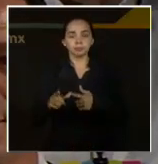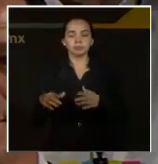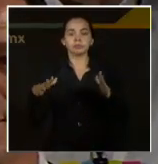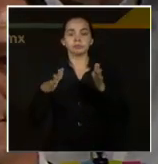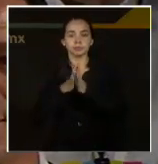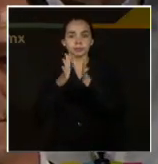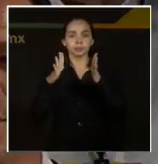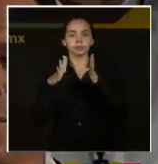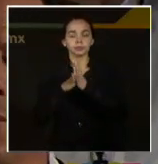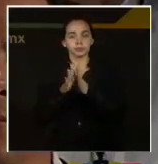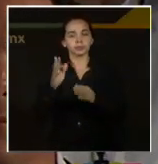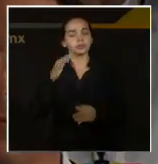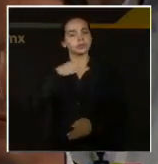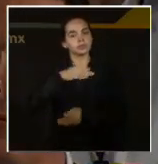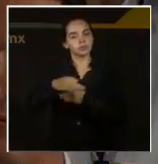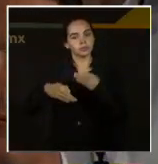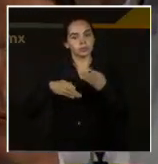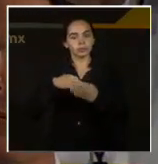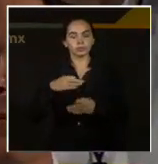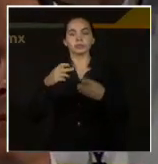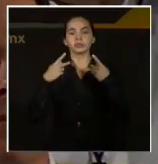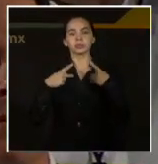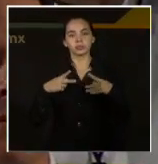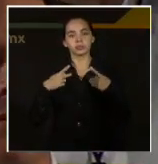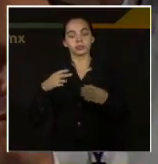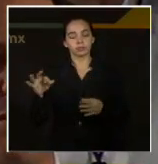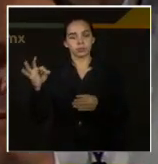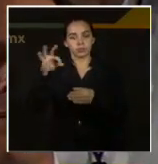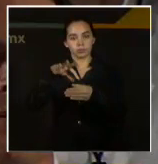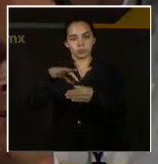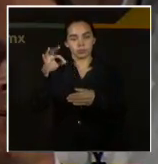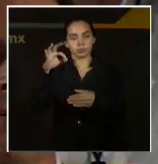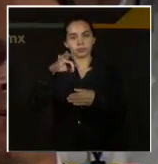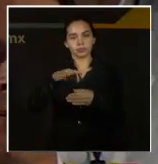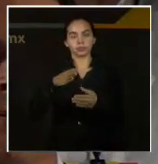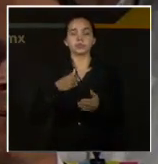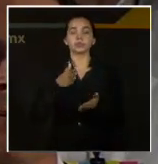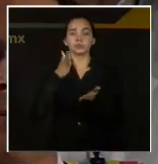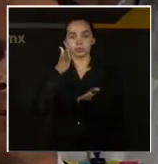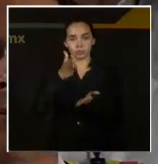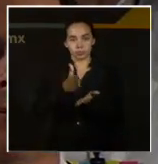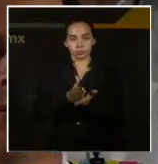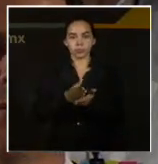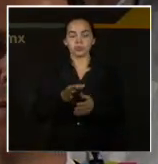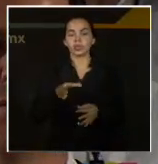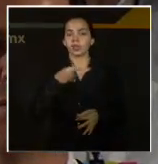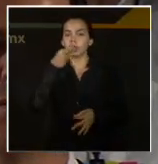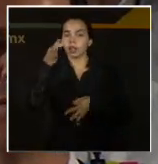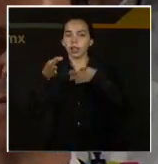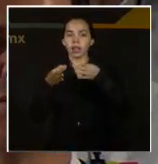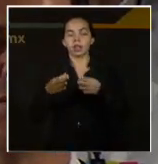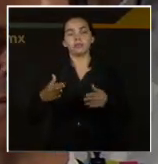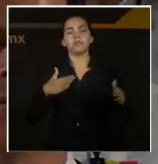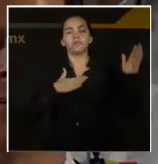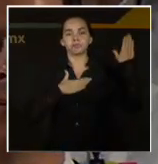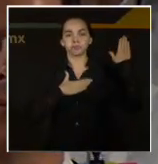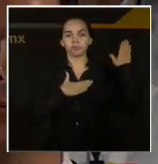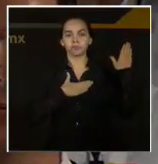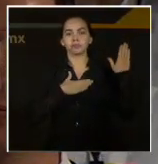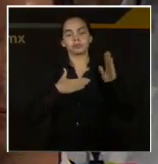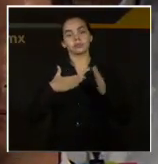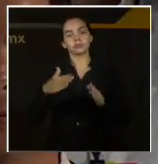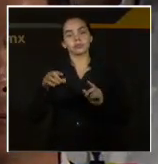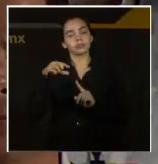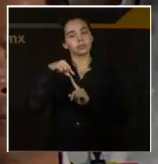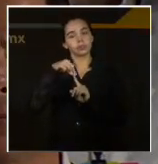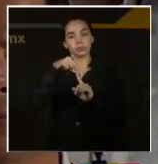participación ciudadana en un proceso electoral se basa en las propuestas y compromisos que plantean los candidatos